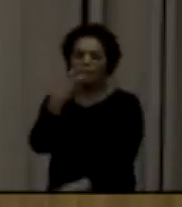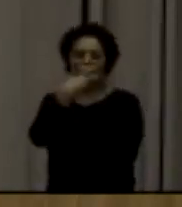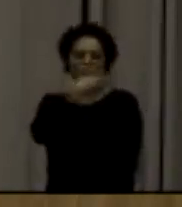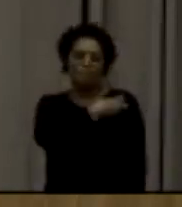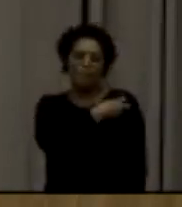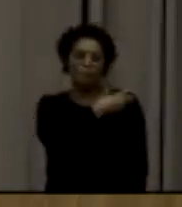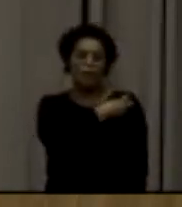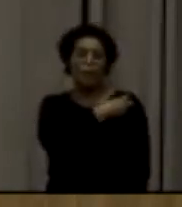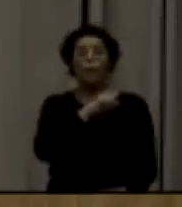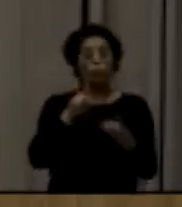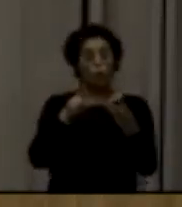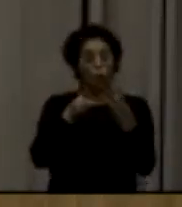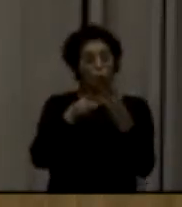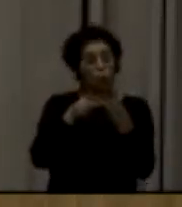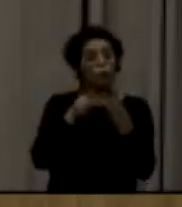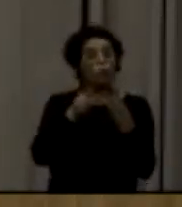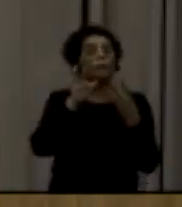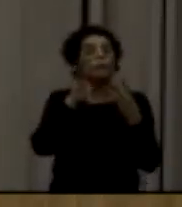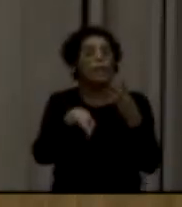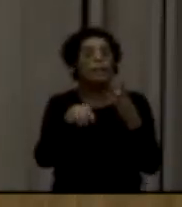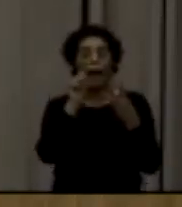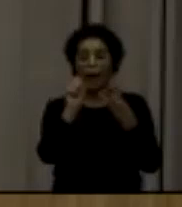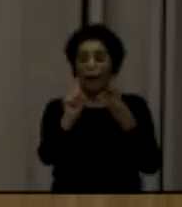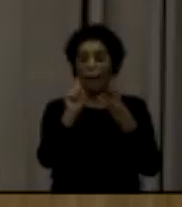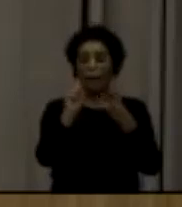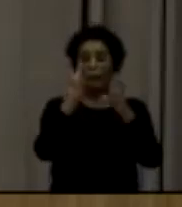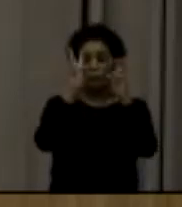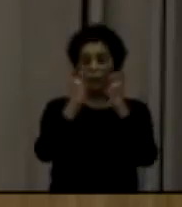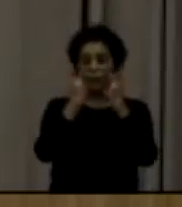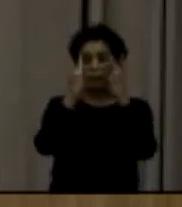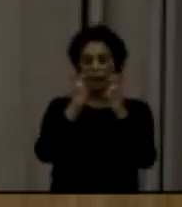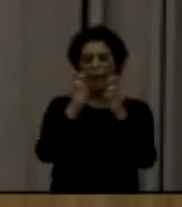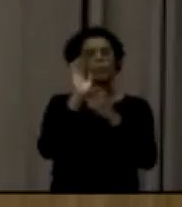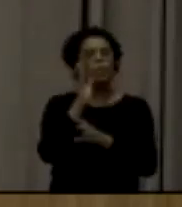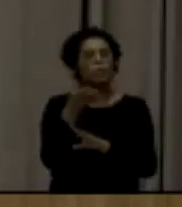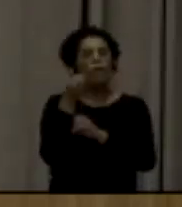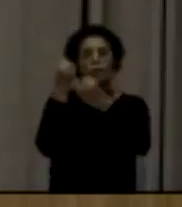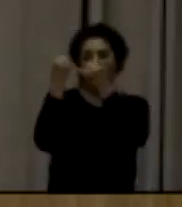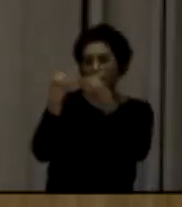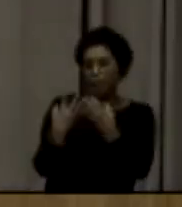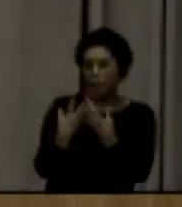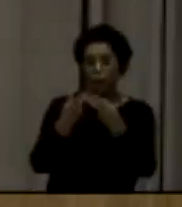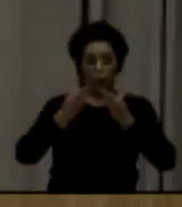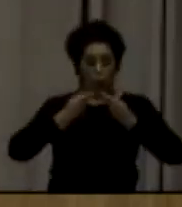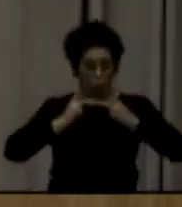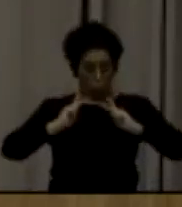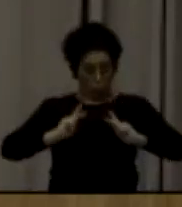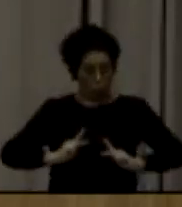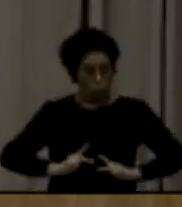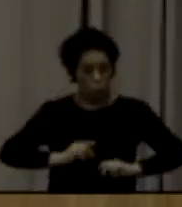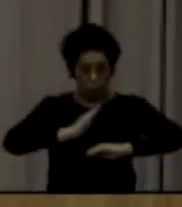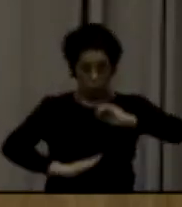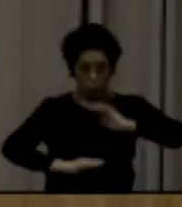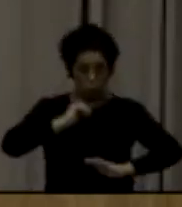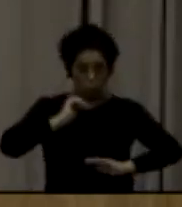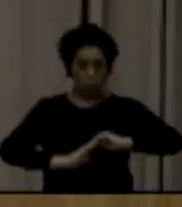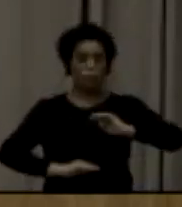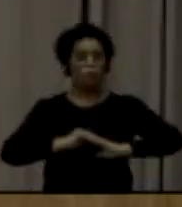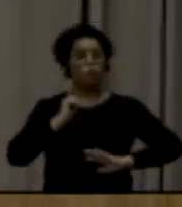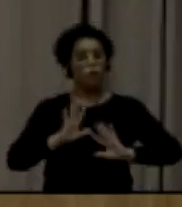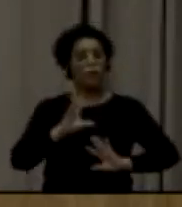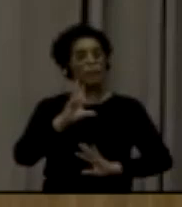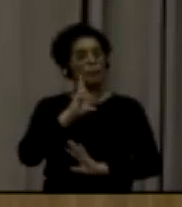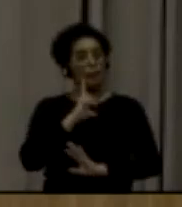punto es el el tema del que se habló el tema de los recursos humanos del personal en salud particularmente